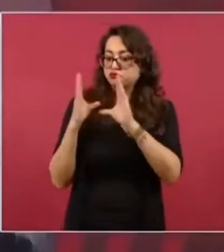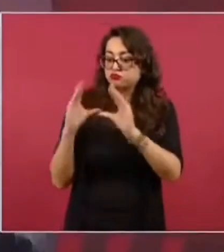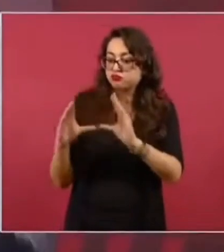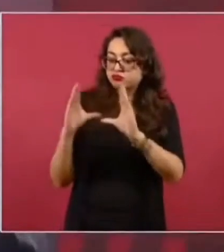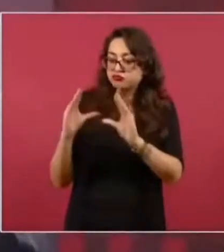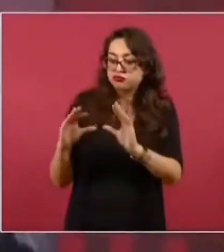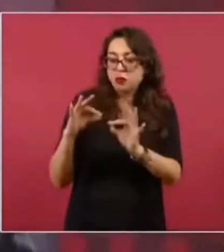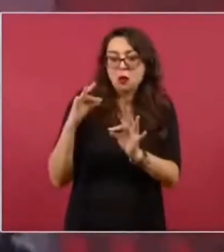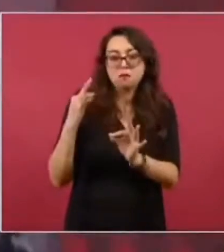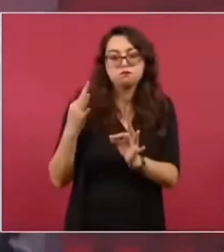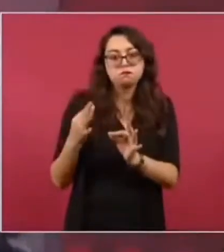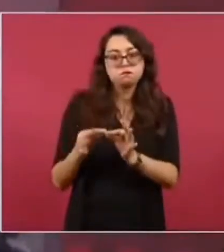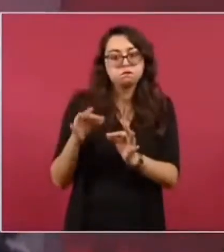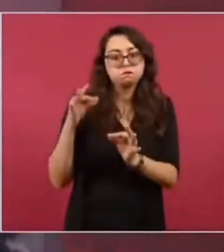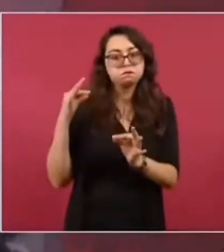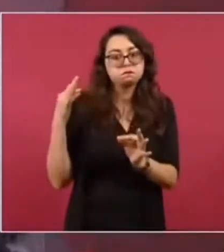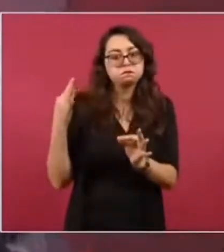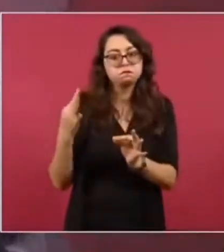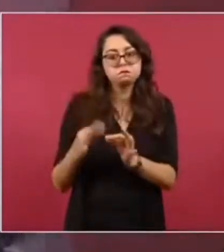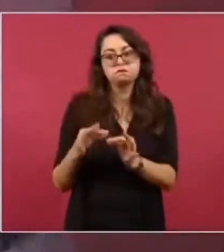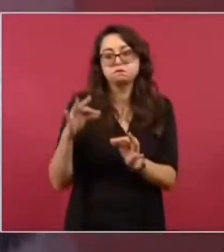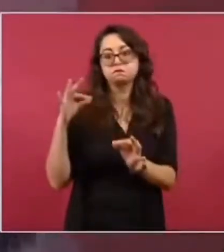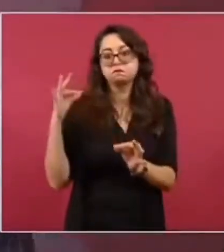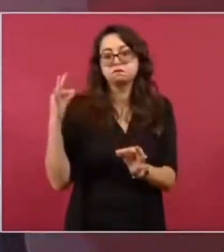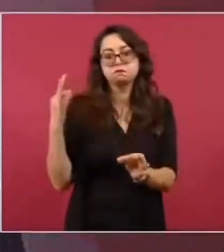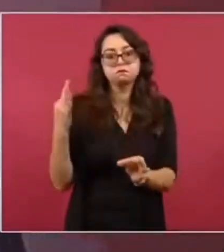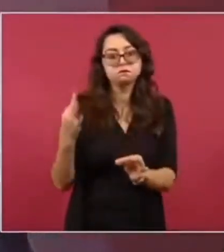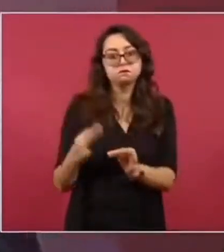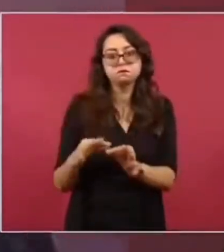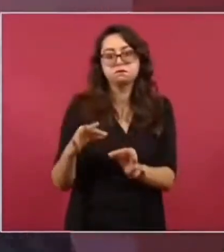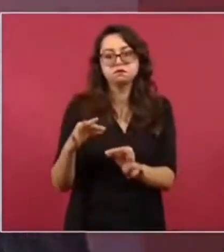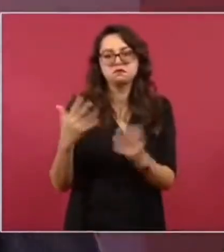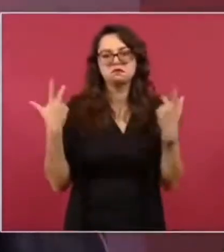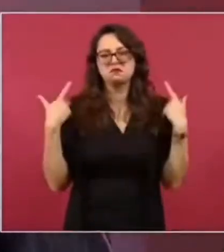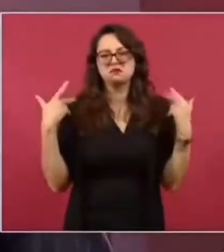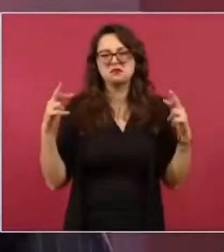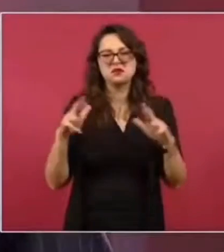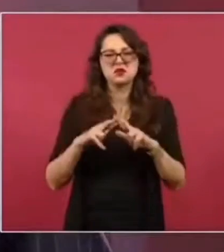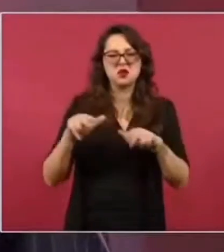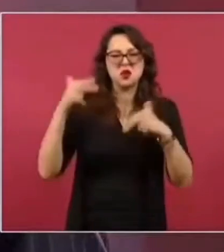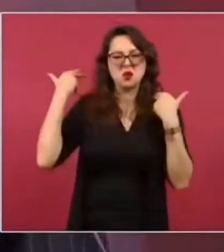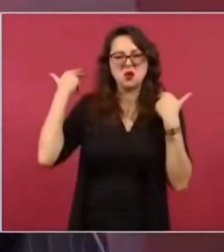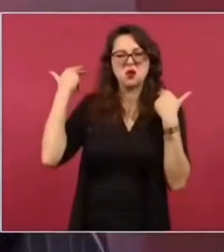de regreso a la normalidad, no hemos tenido ningún paro